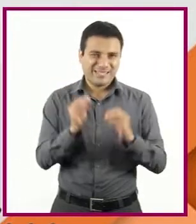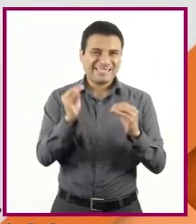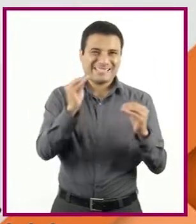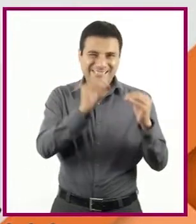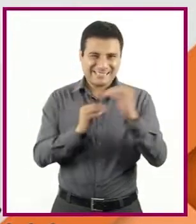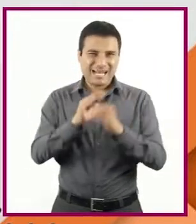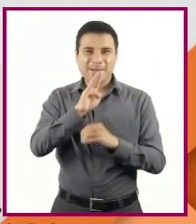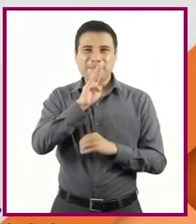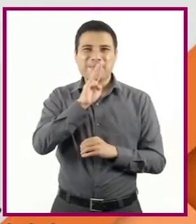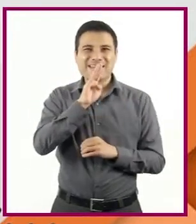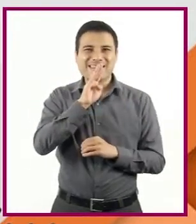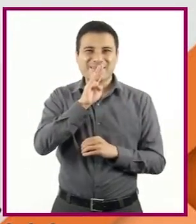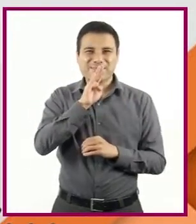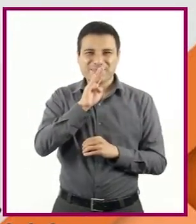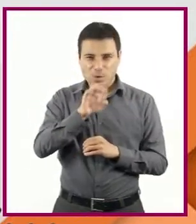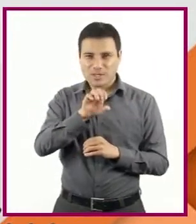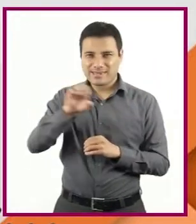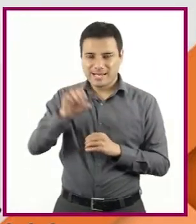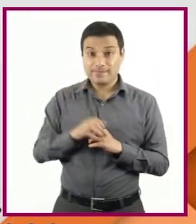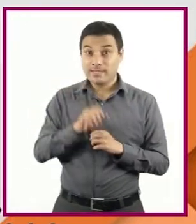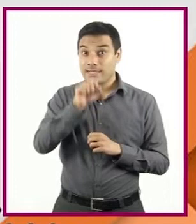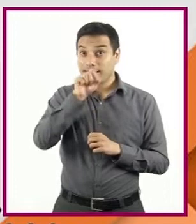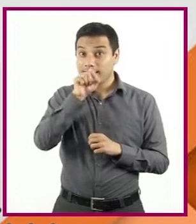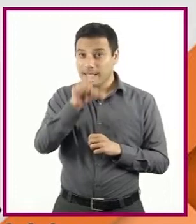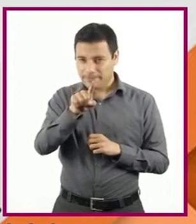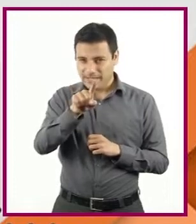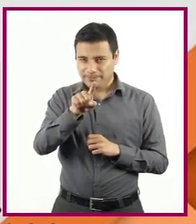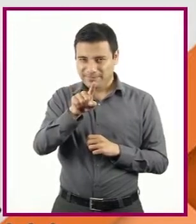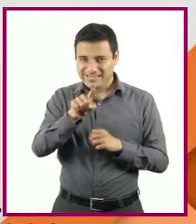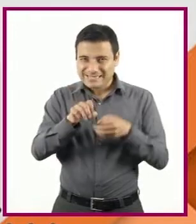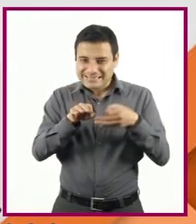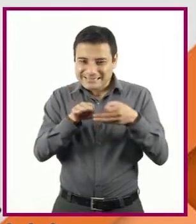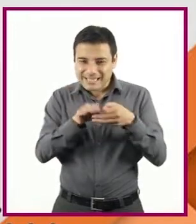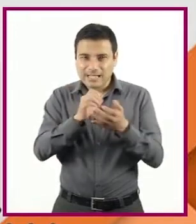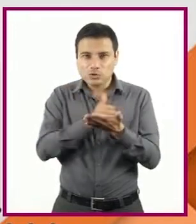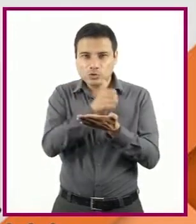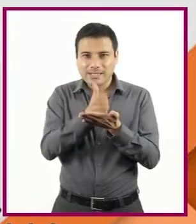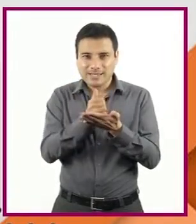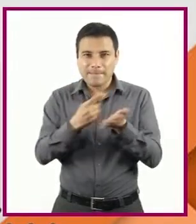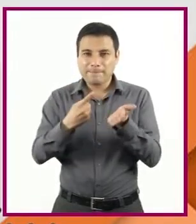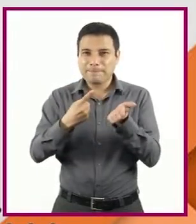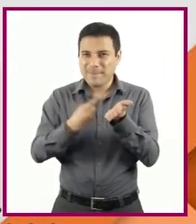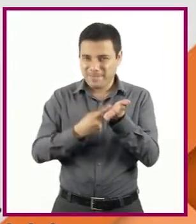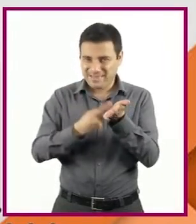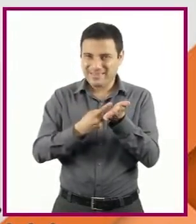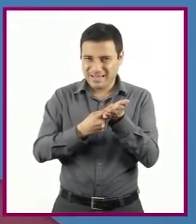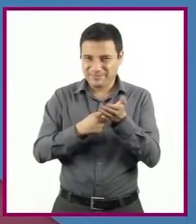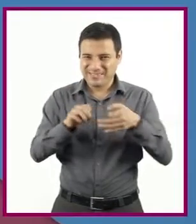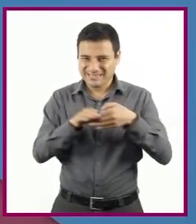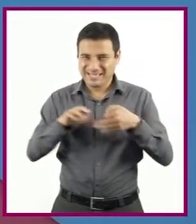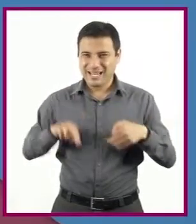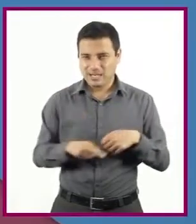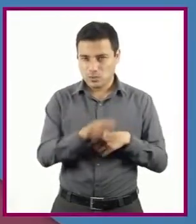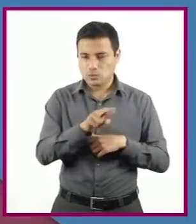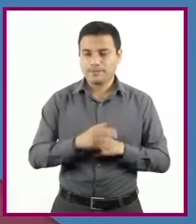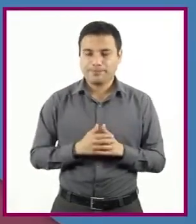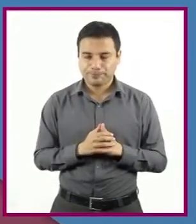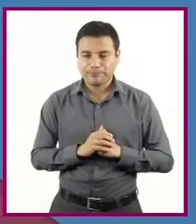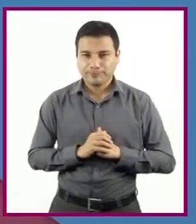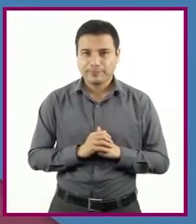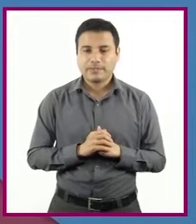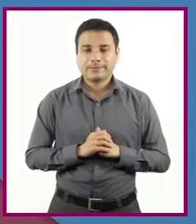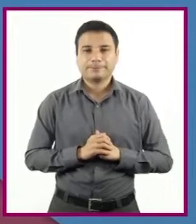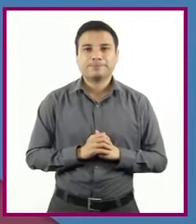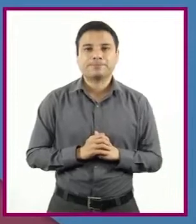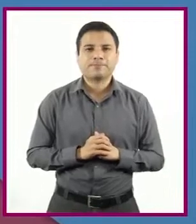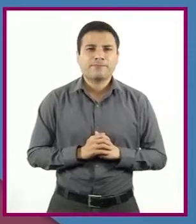Oriental, así como la planicie costera de Papantla, entre los ríos Cazones y Tecolutla.